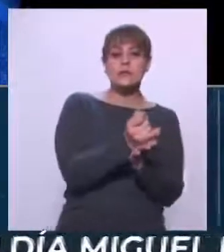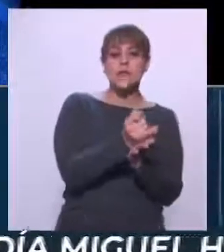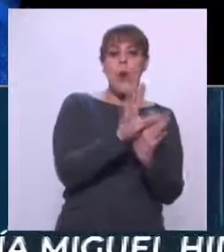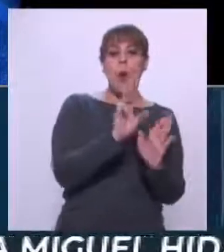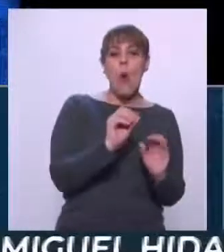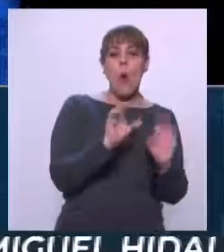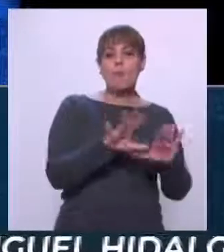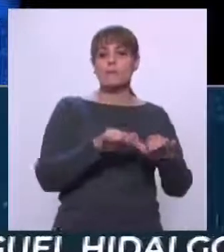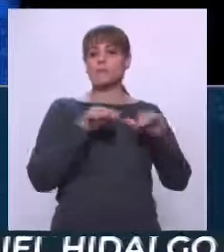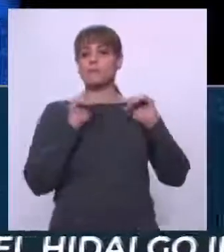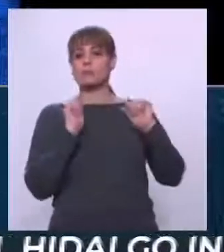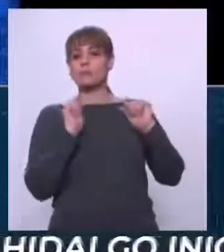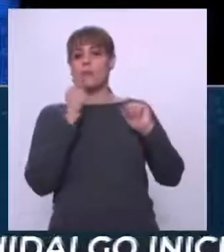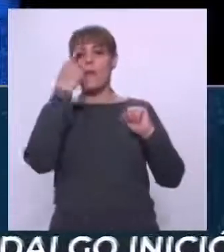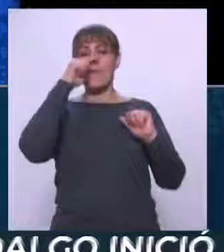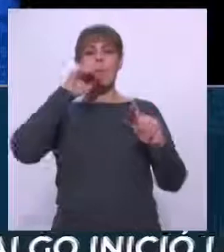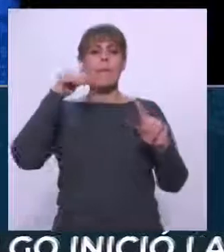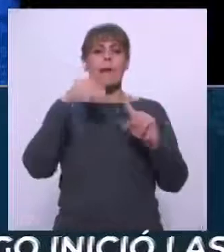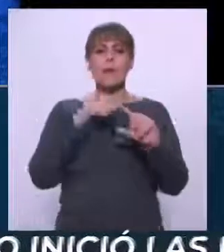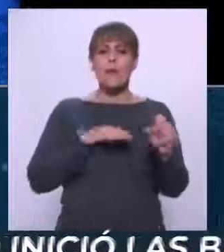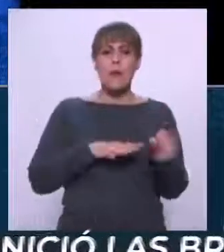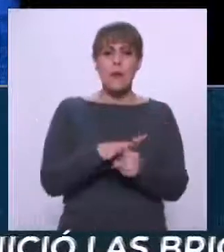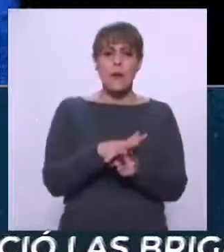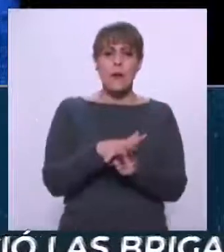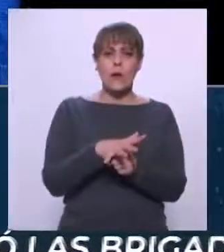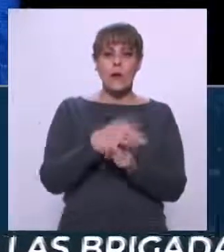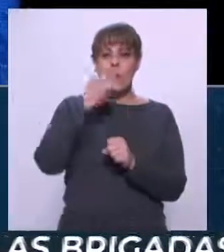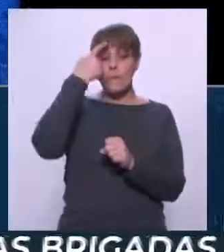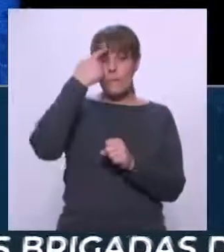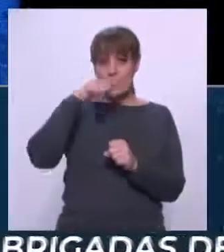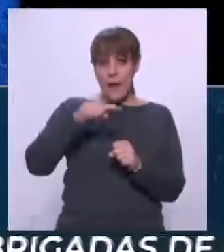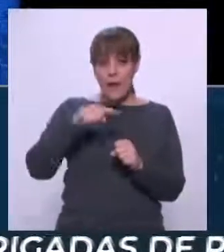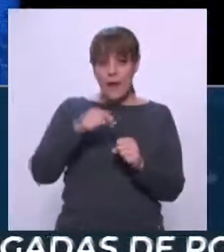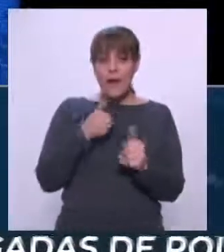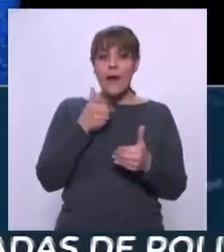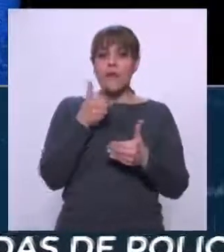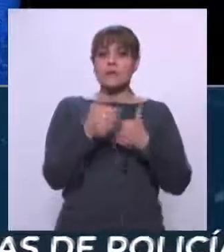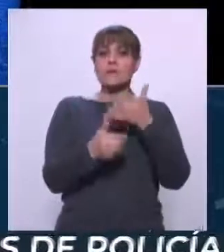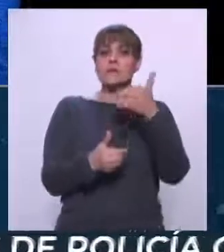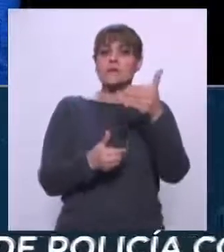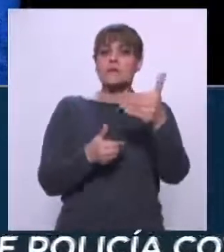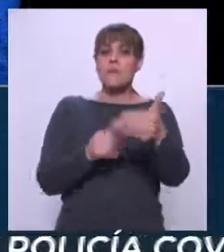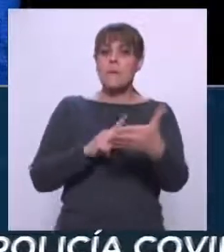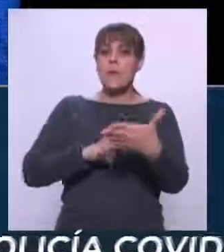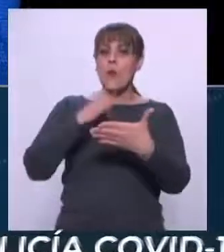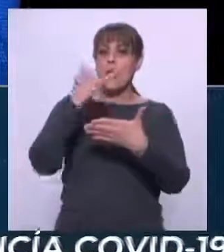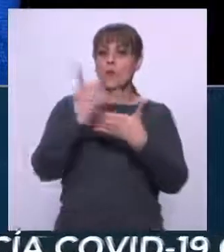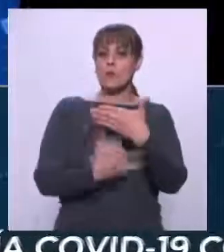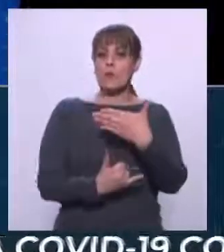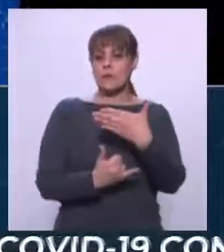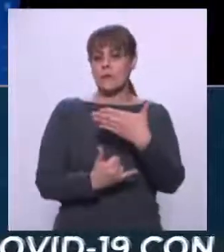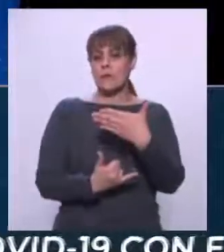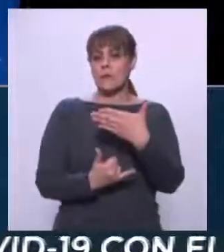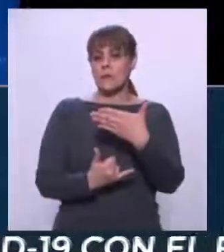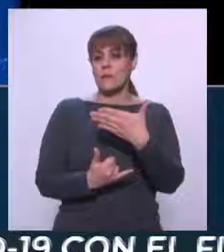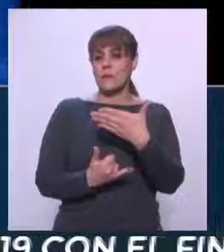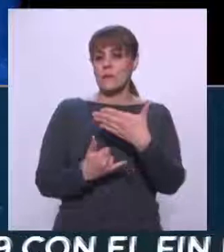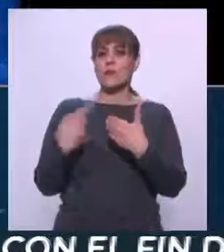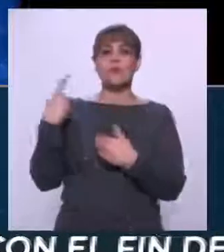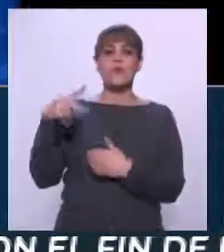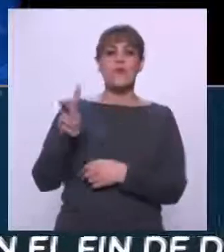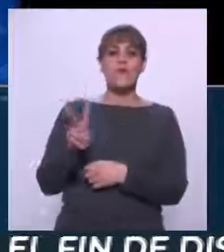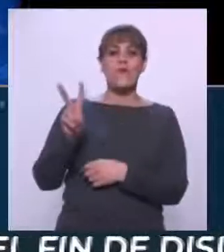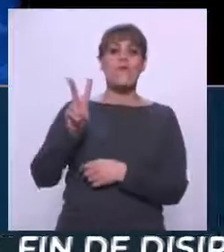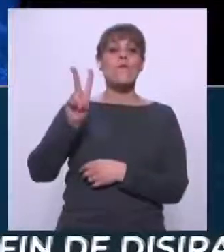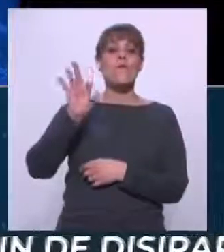otras encaminadas a la continuidad del proyecto, por supuesto, de Vicente Fox